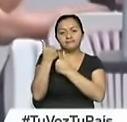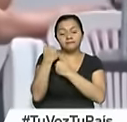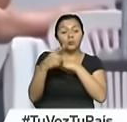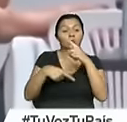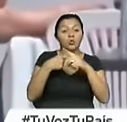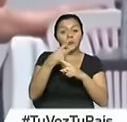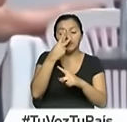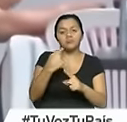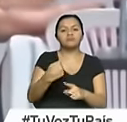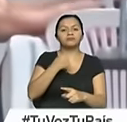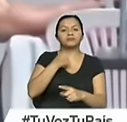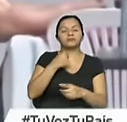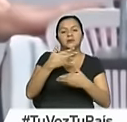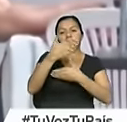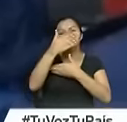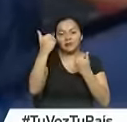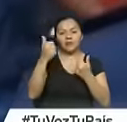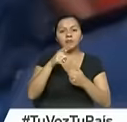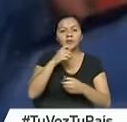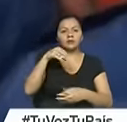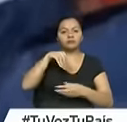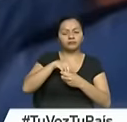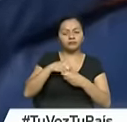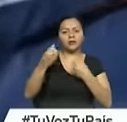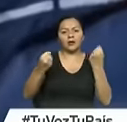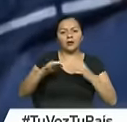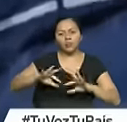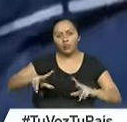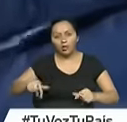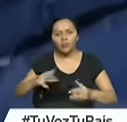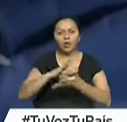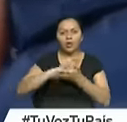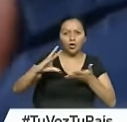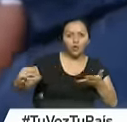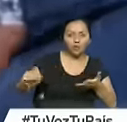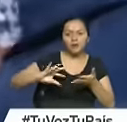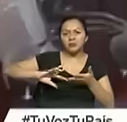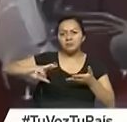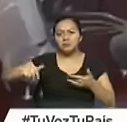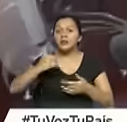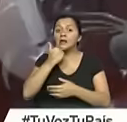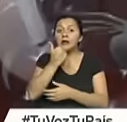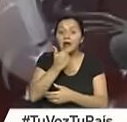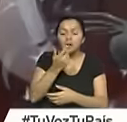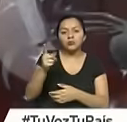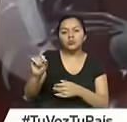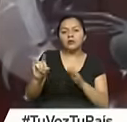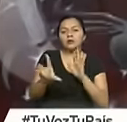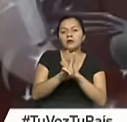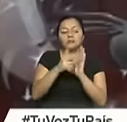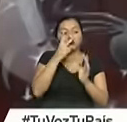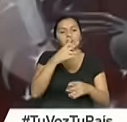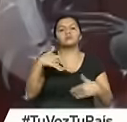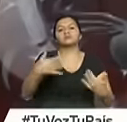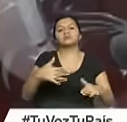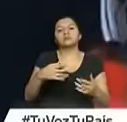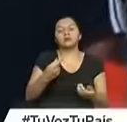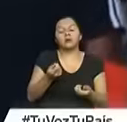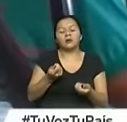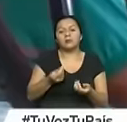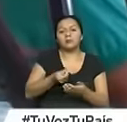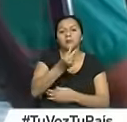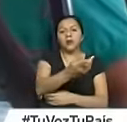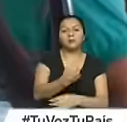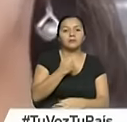que sean víctimas de estafas al recibir un coche robado o clonado que luego les sea confiscado por tener impedimento para circular.